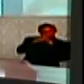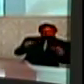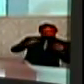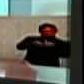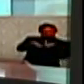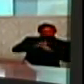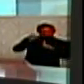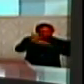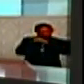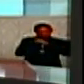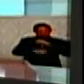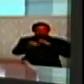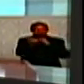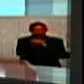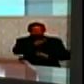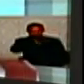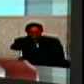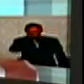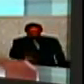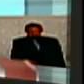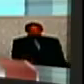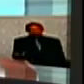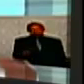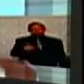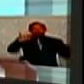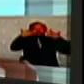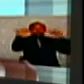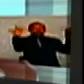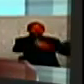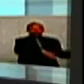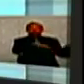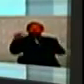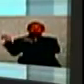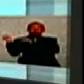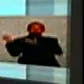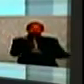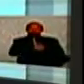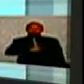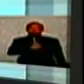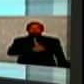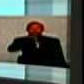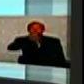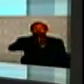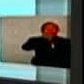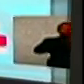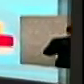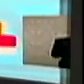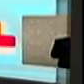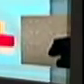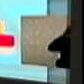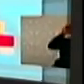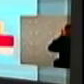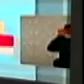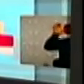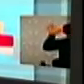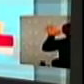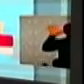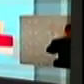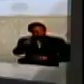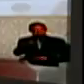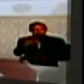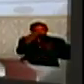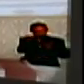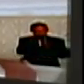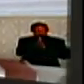corbata. Los del PAN, pues siempre traen esa idea de decirte, mira, yo me quito la corbata, estoy más como tú, mi camisa